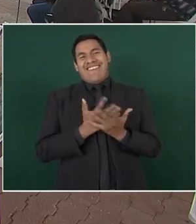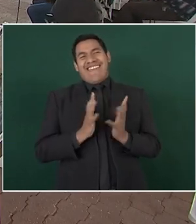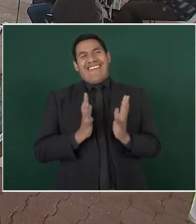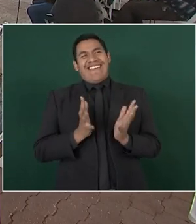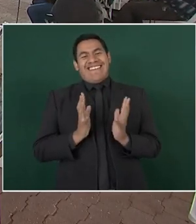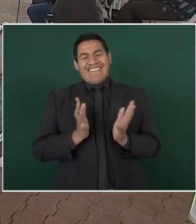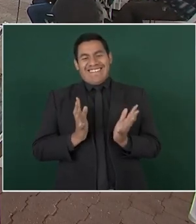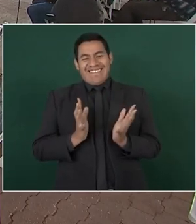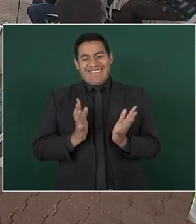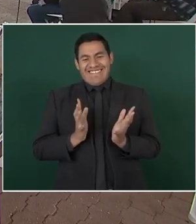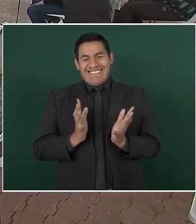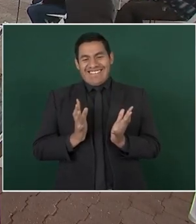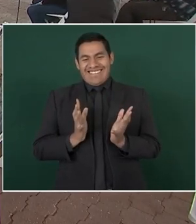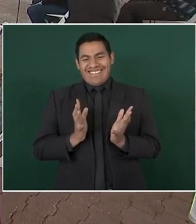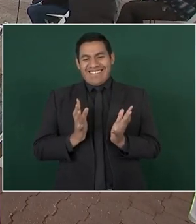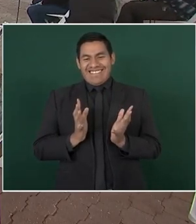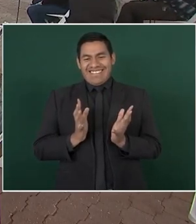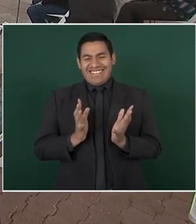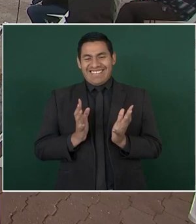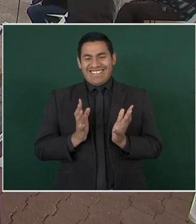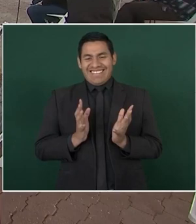Las.